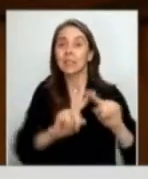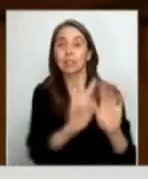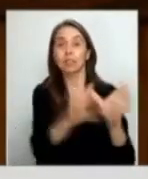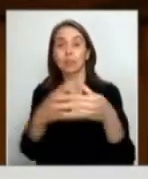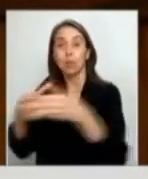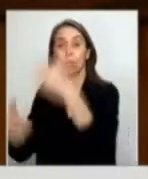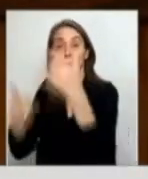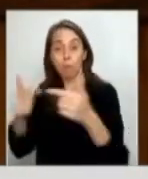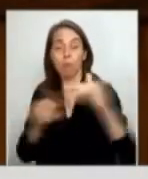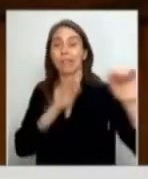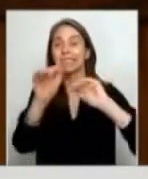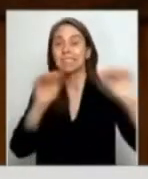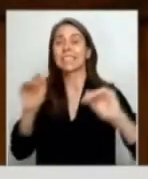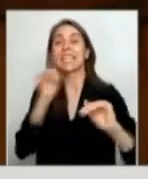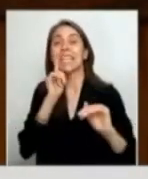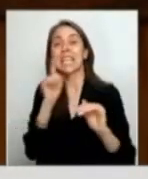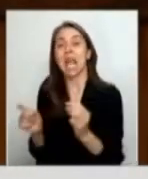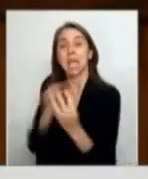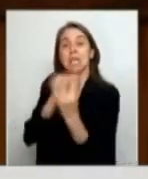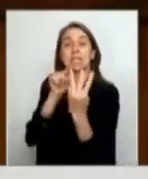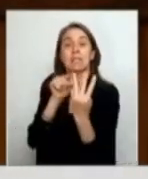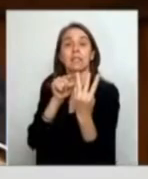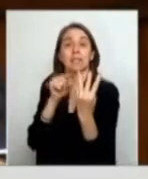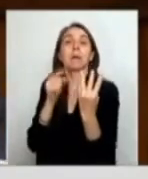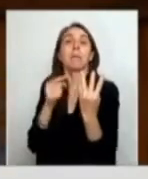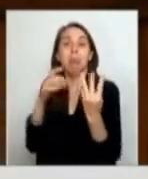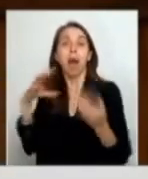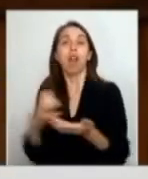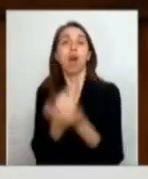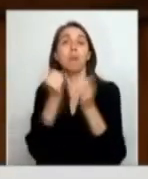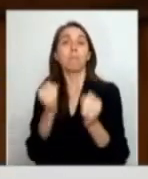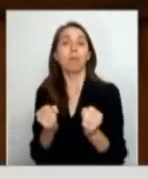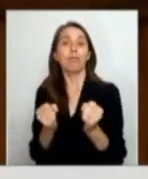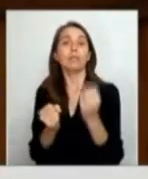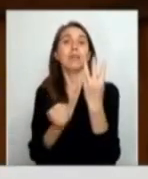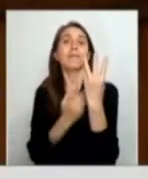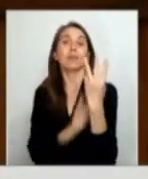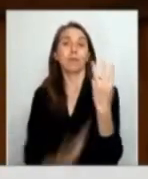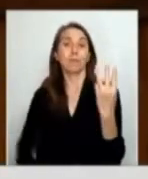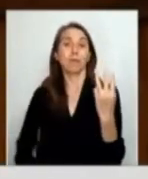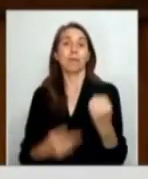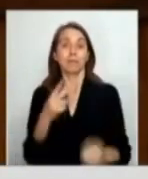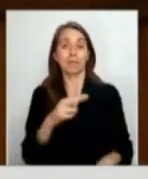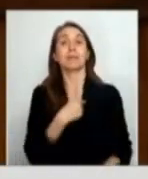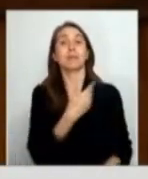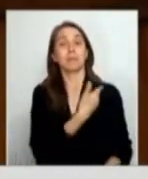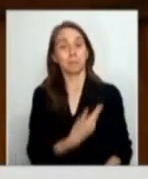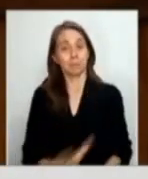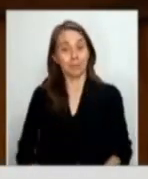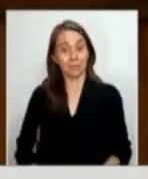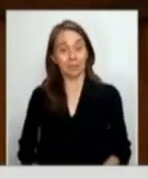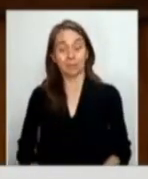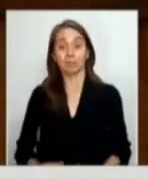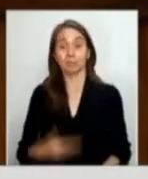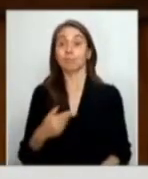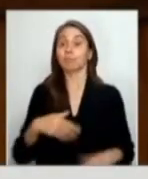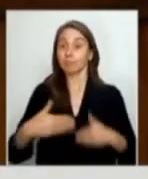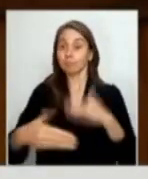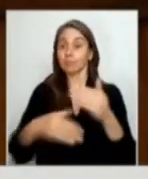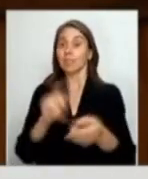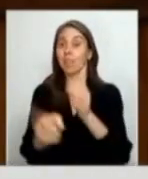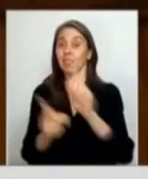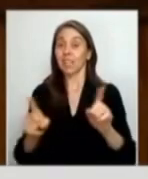esto pudiera ser posible. Bueno, dirigir esta Cámara no será fácil y todos lo